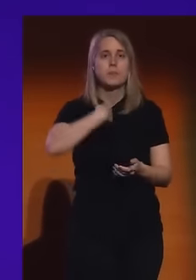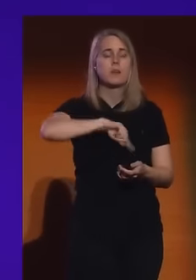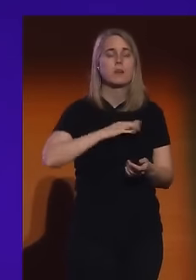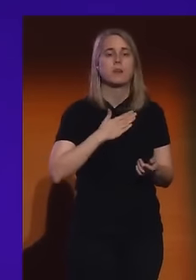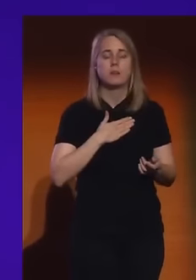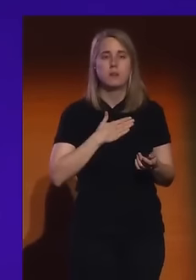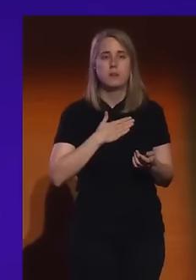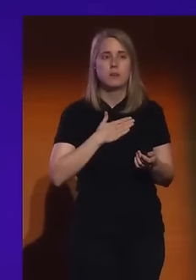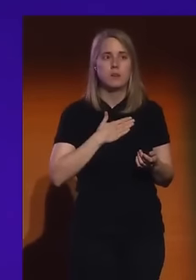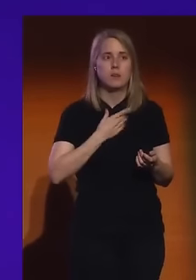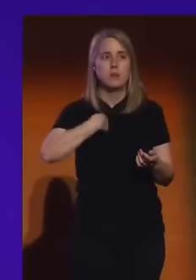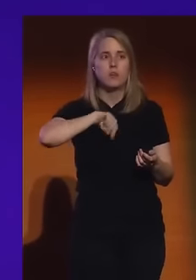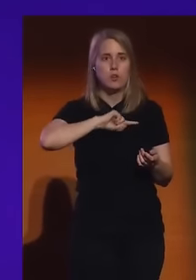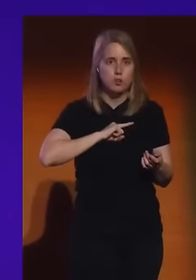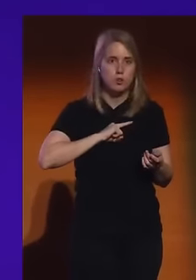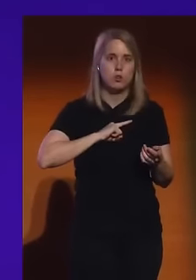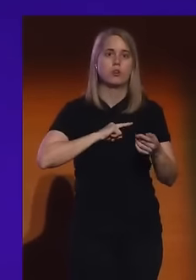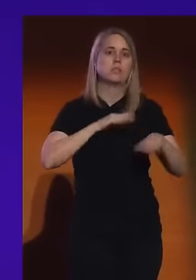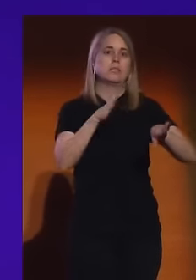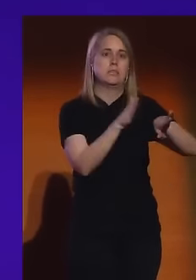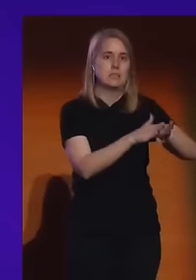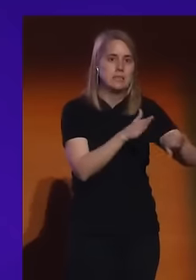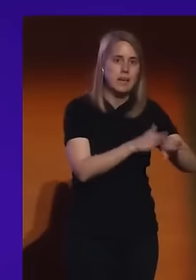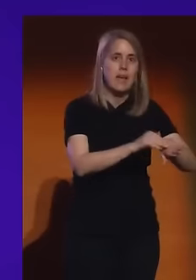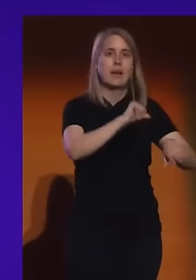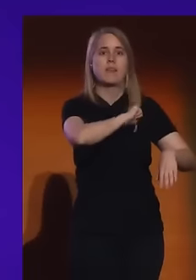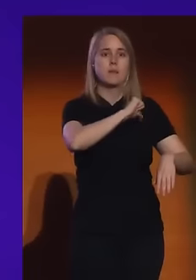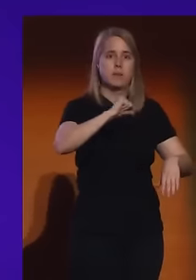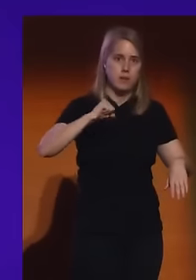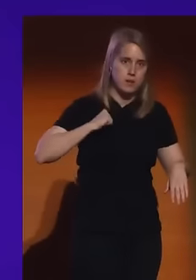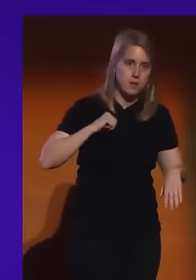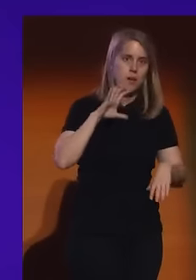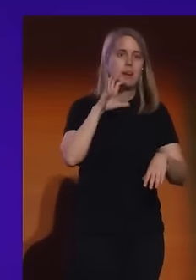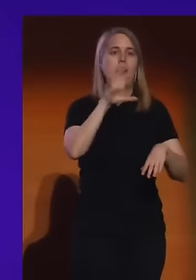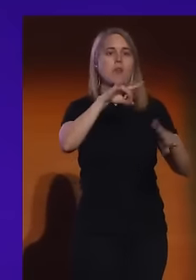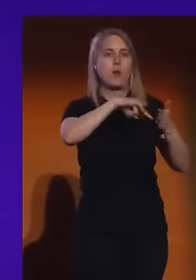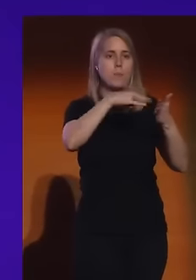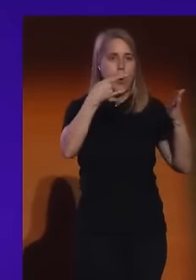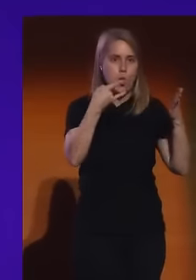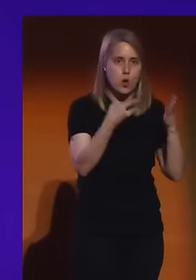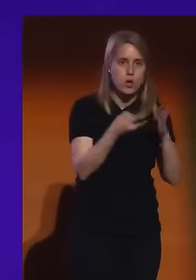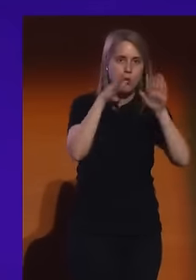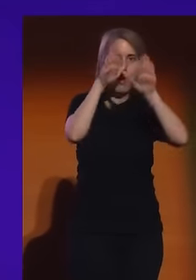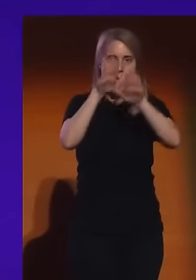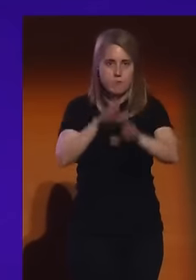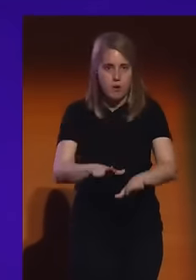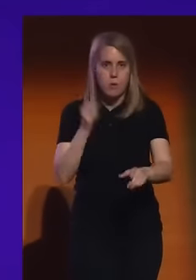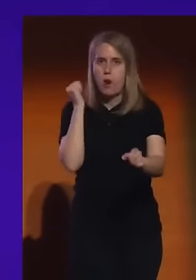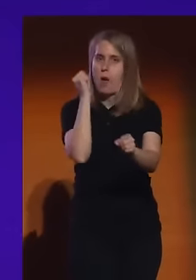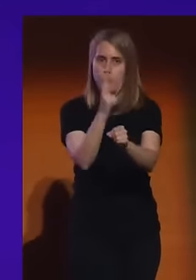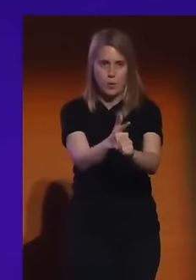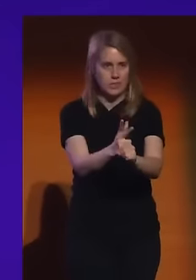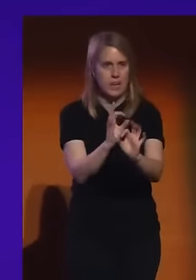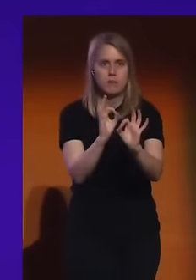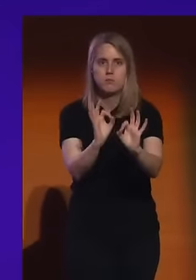dio ezker independentista beela naional proiektu baten ald